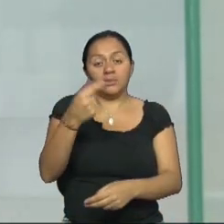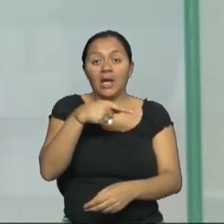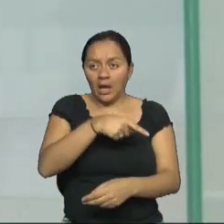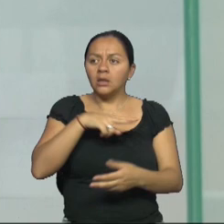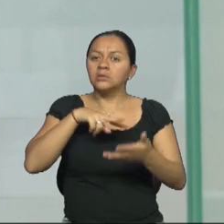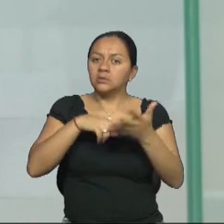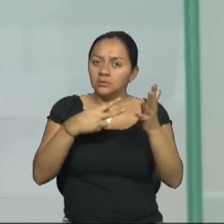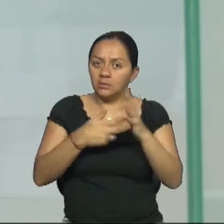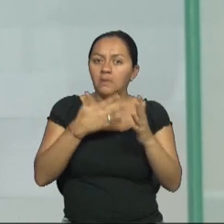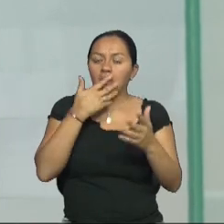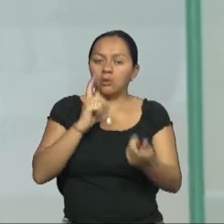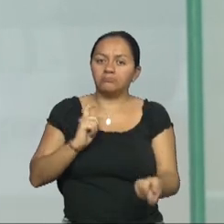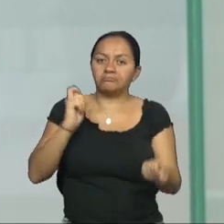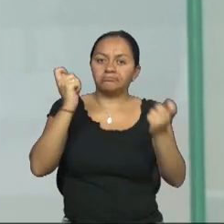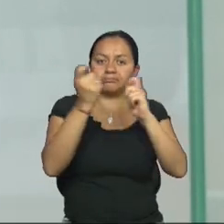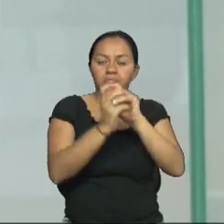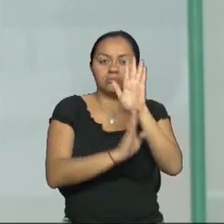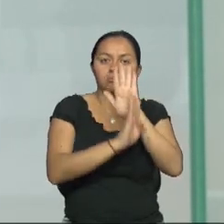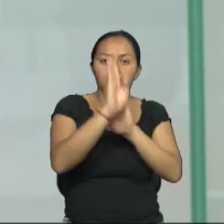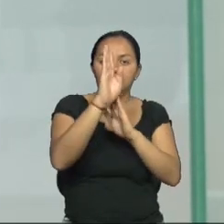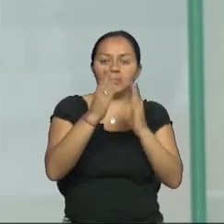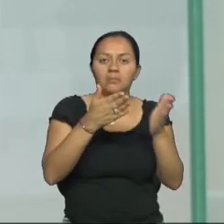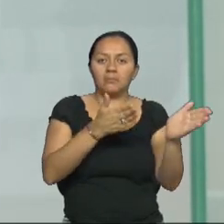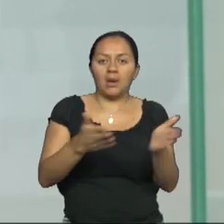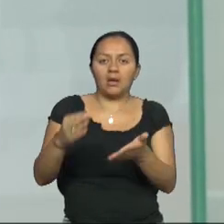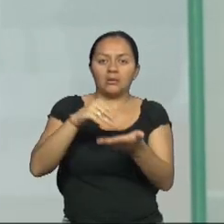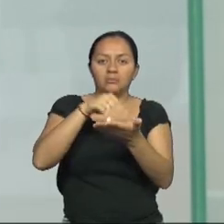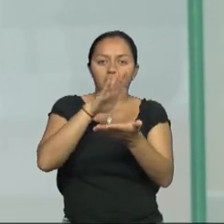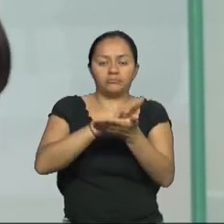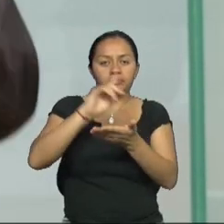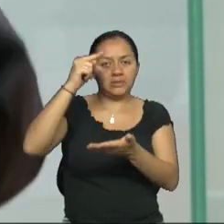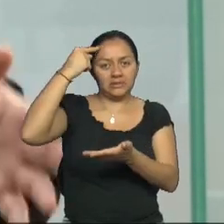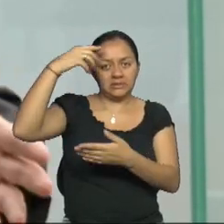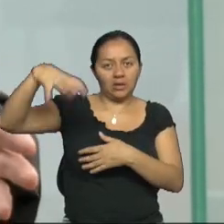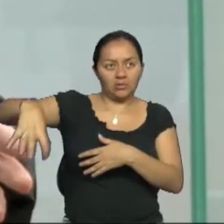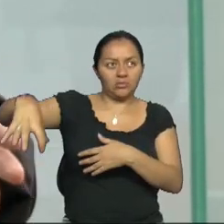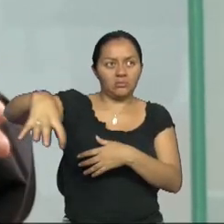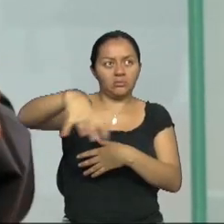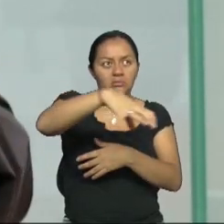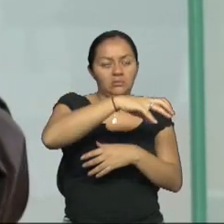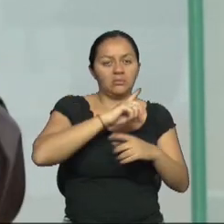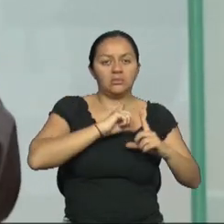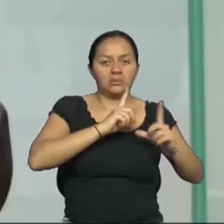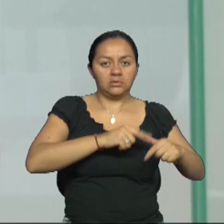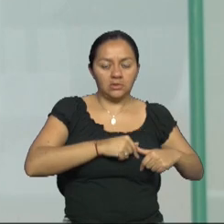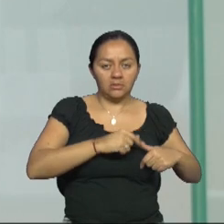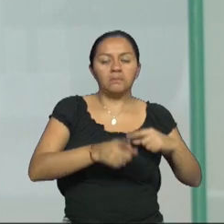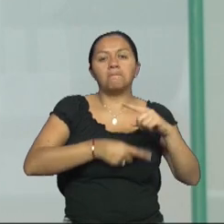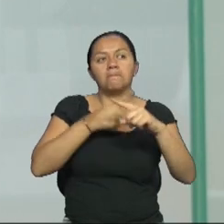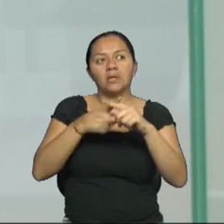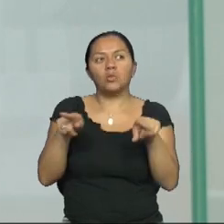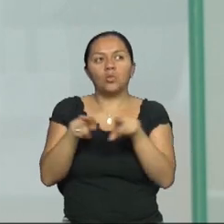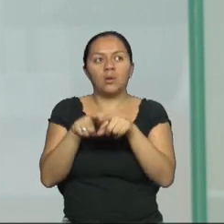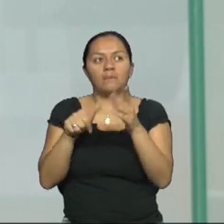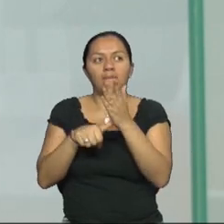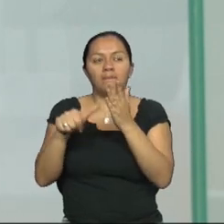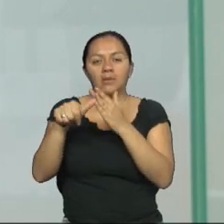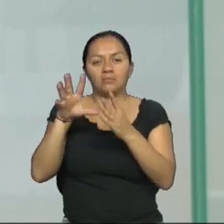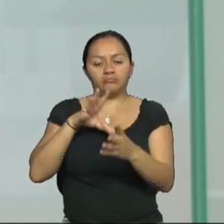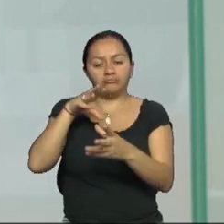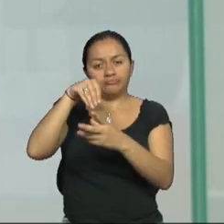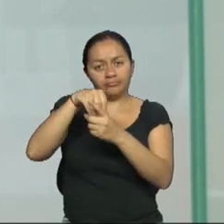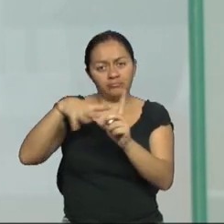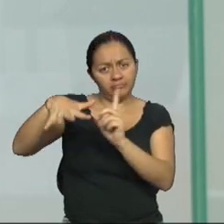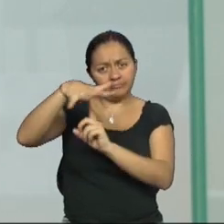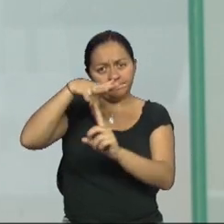crecimiento y un desarrollo para que sea una política de Estado implementado con salud pública y con los ministerios que estén en el